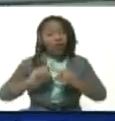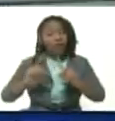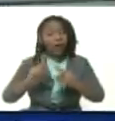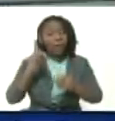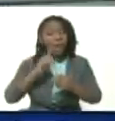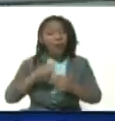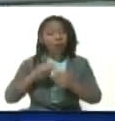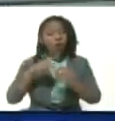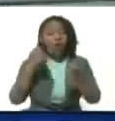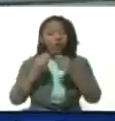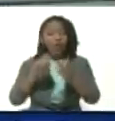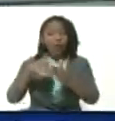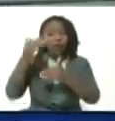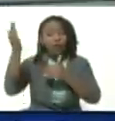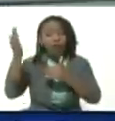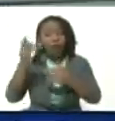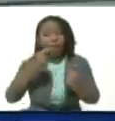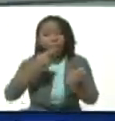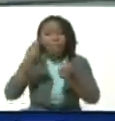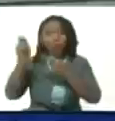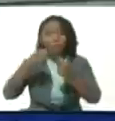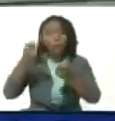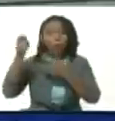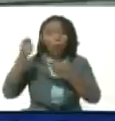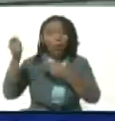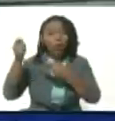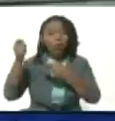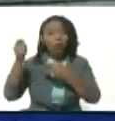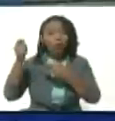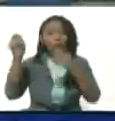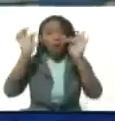petróleo, la exportación de minerales,